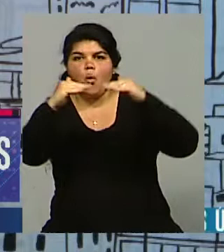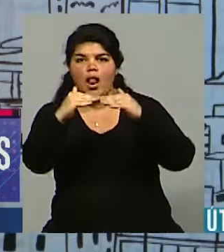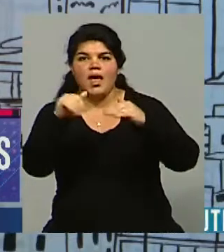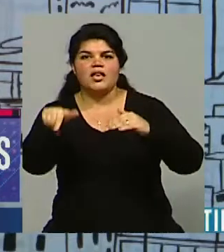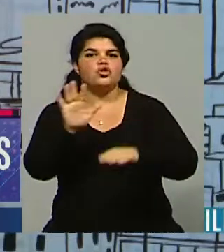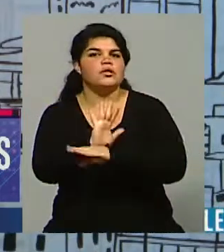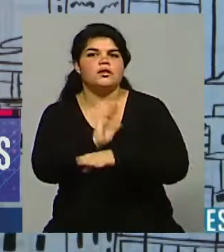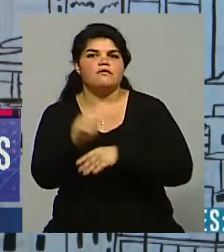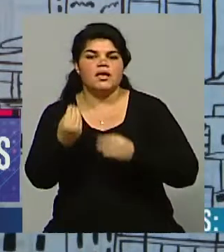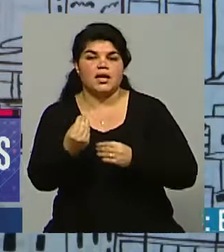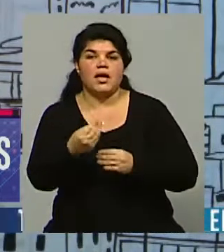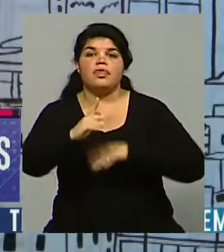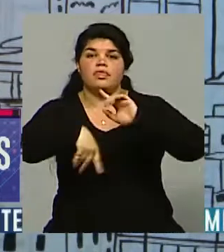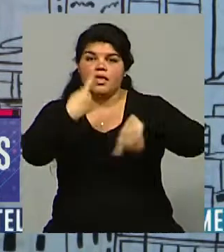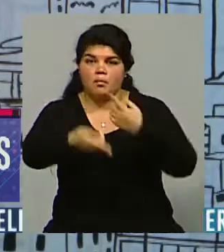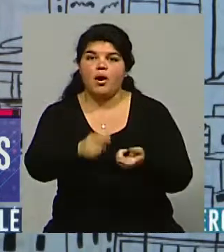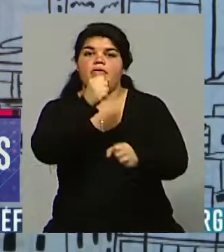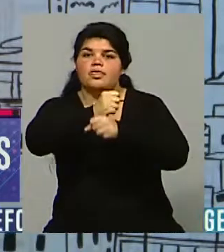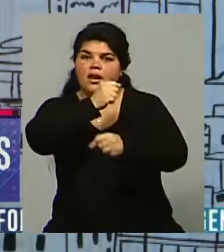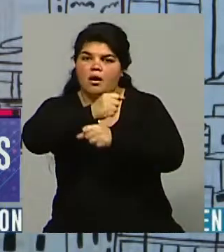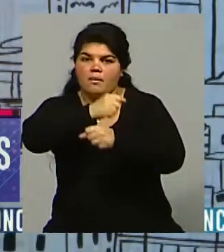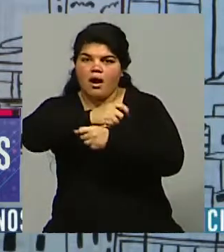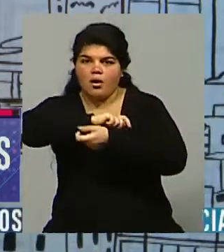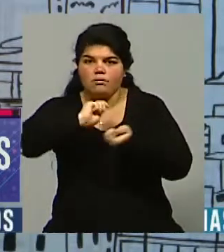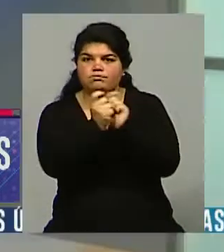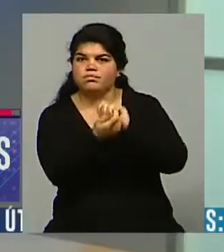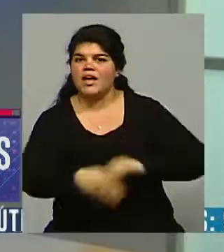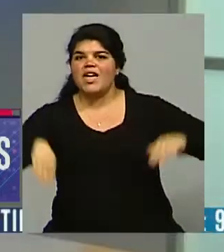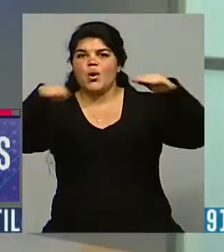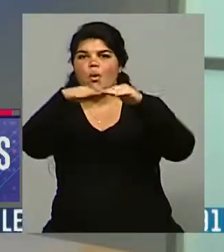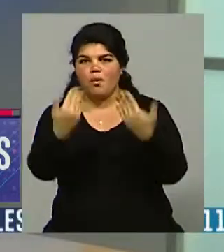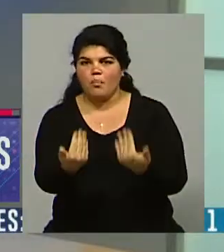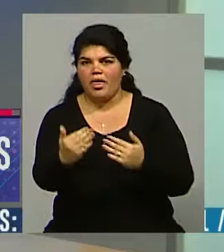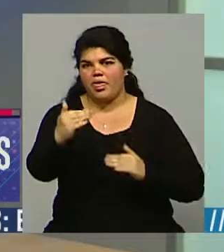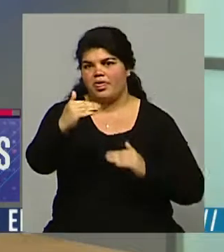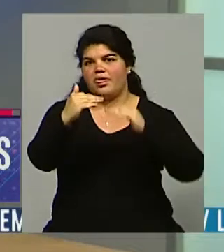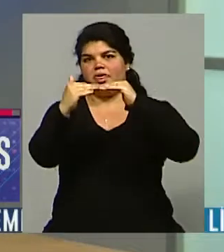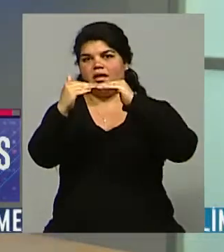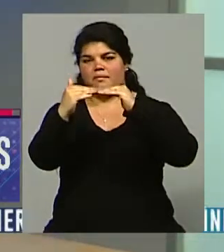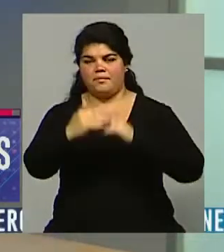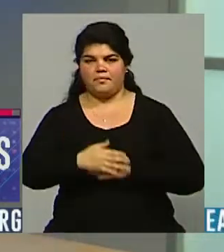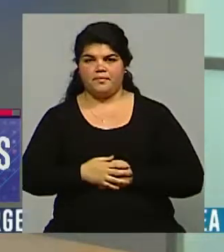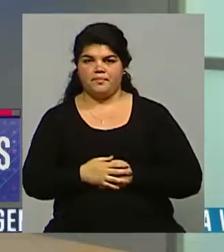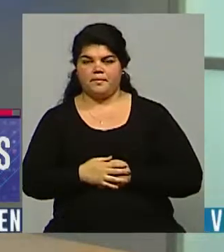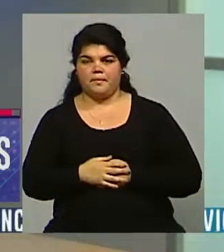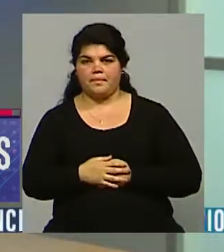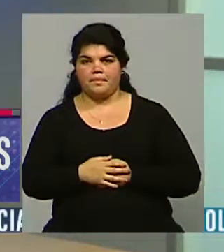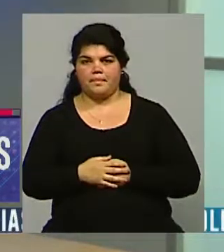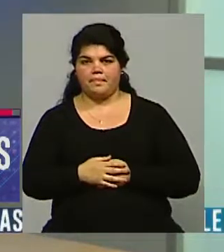el mercado laboral esto se va a traducir en igualdades, ¿no? Bueno, Karina, con respecto a ese tema, por ejemplo, también cuando